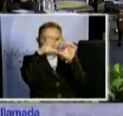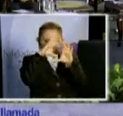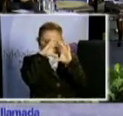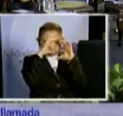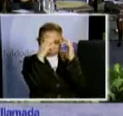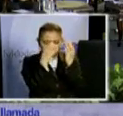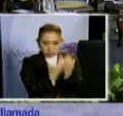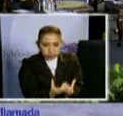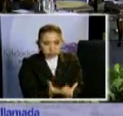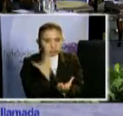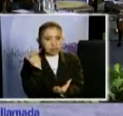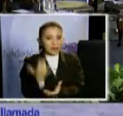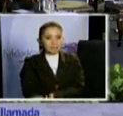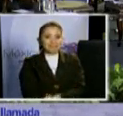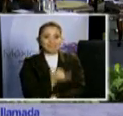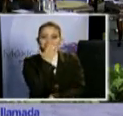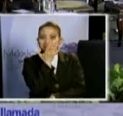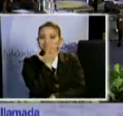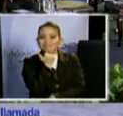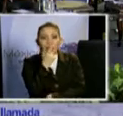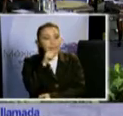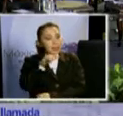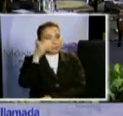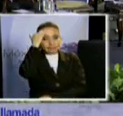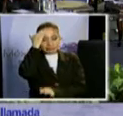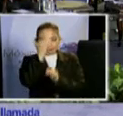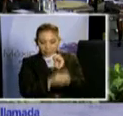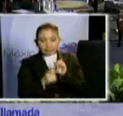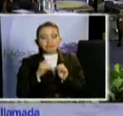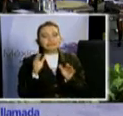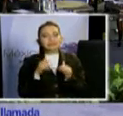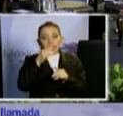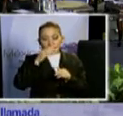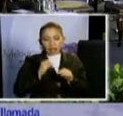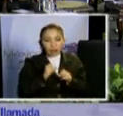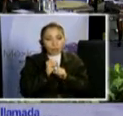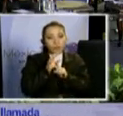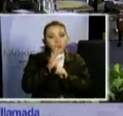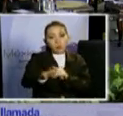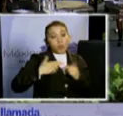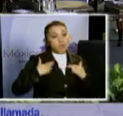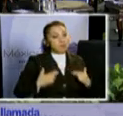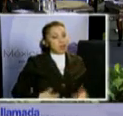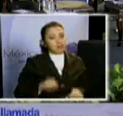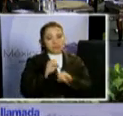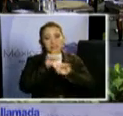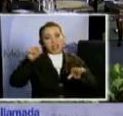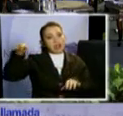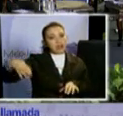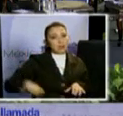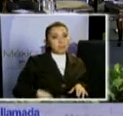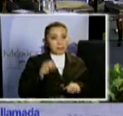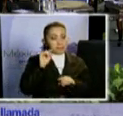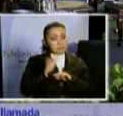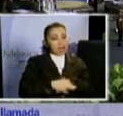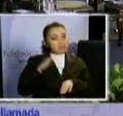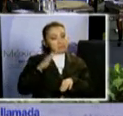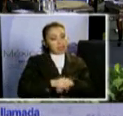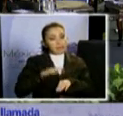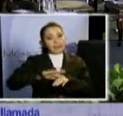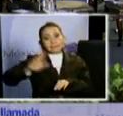climático es inequívoco. Se concluyó que la influencia humana en el sistema climático es clara y que va en aumento.